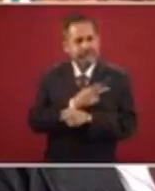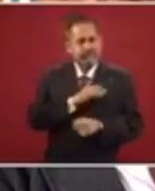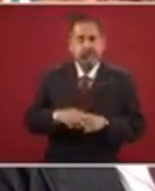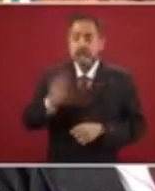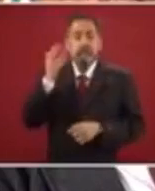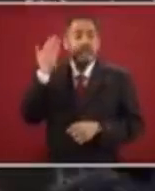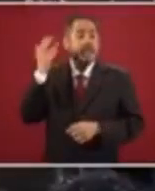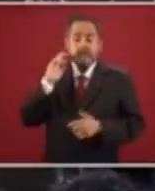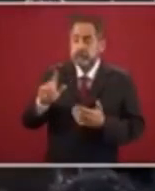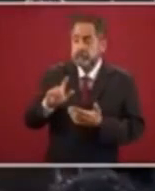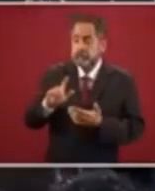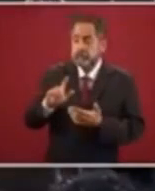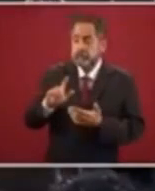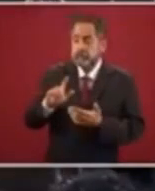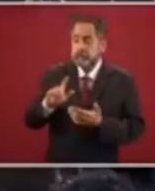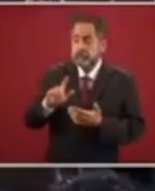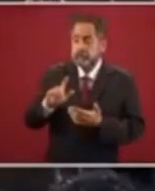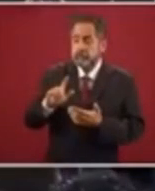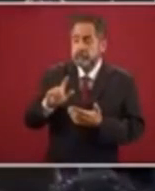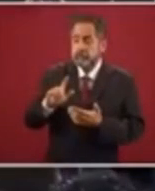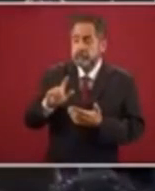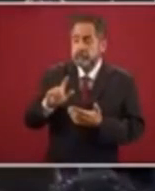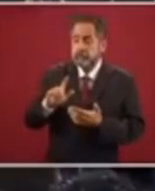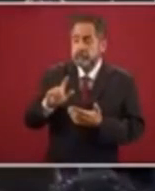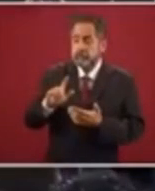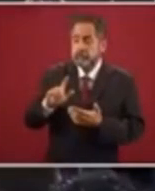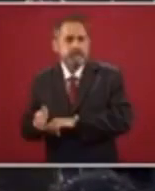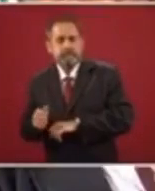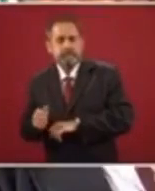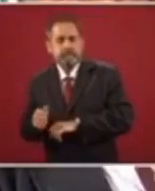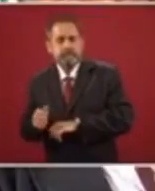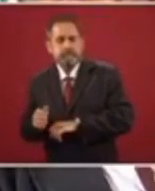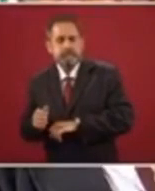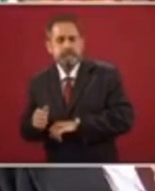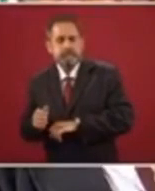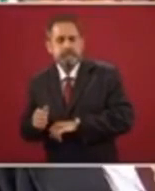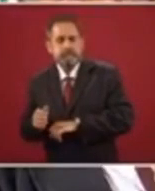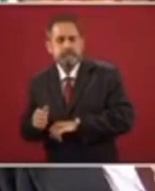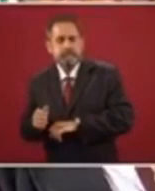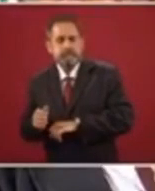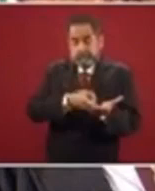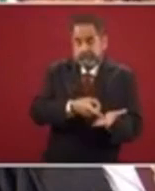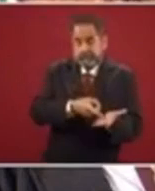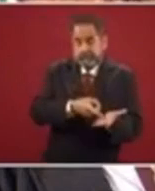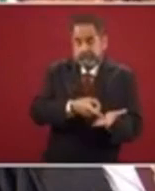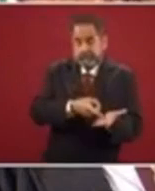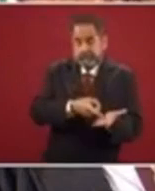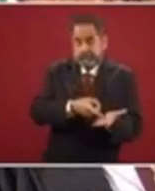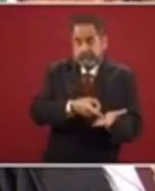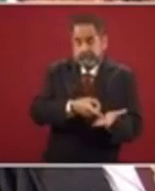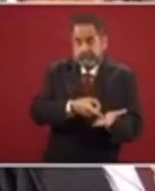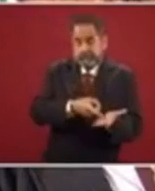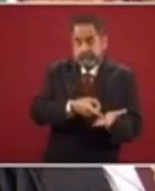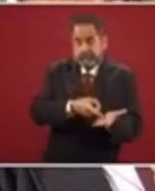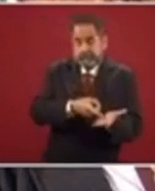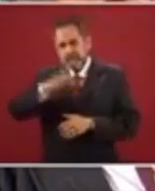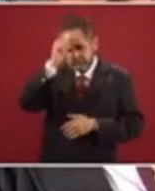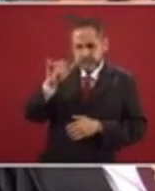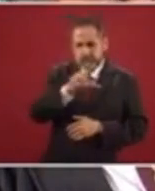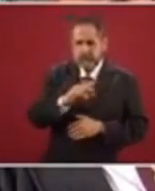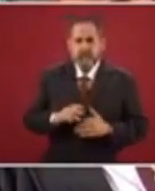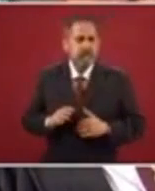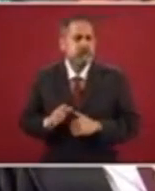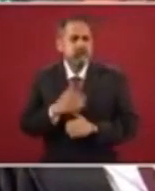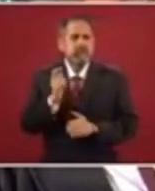delitos y han sido juzgados o cuando han prescrito en el caso de los delitos que no han sido juzgados así lo dice textualmente la iniciativa entonces saber si usted está informado si está de acuerdo